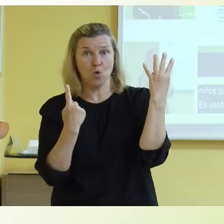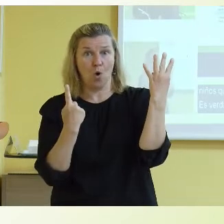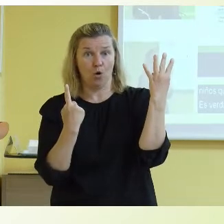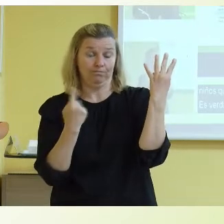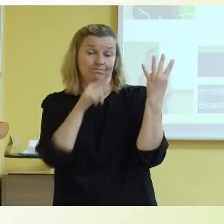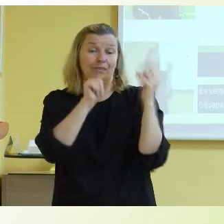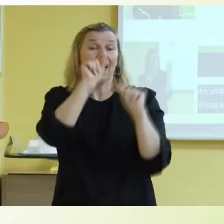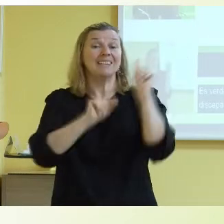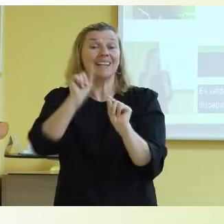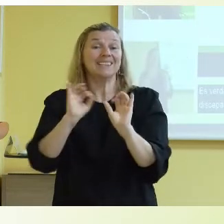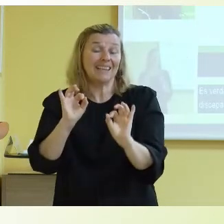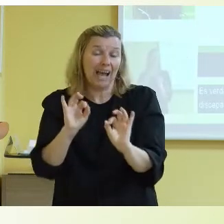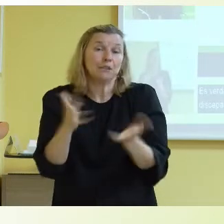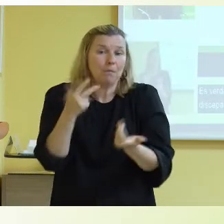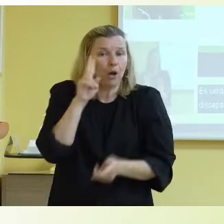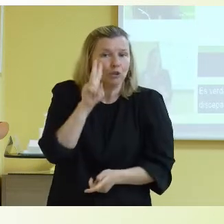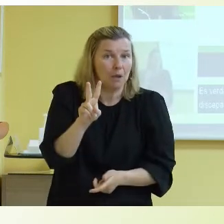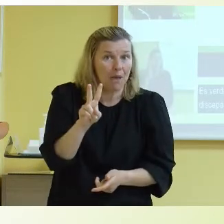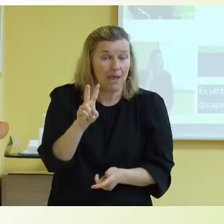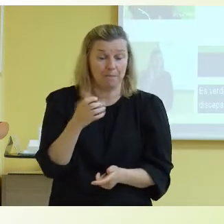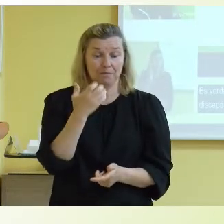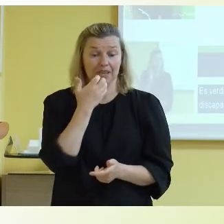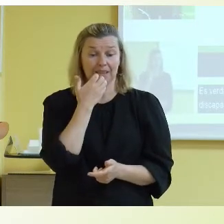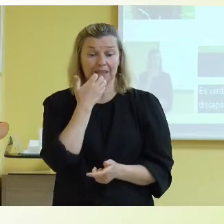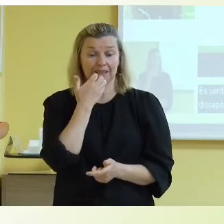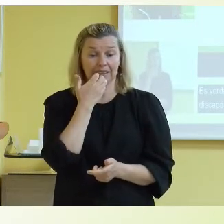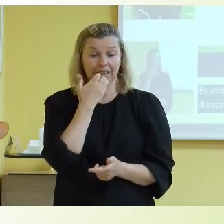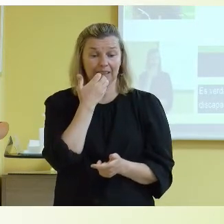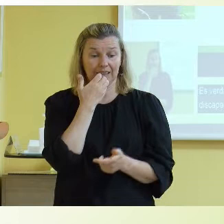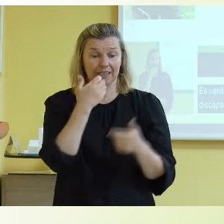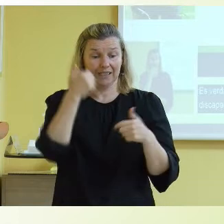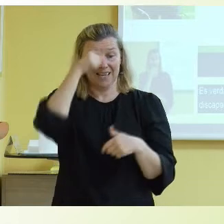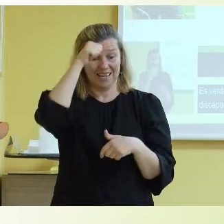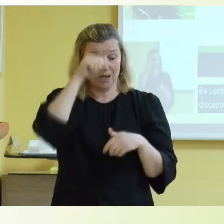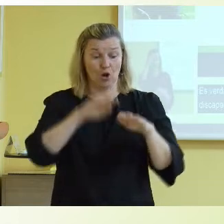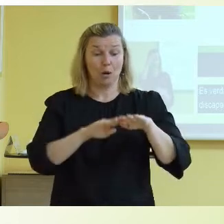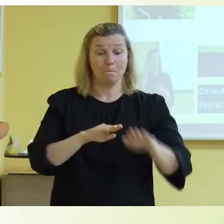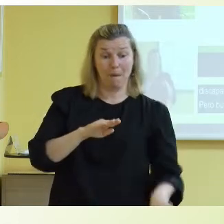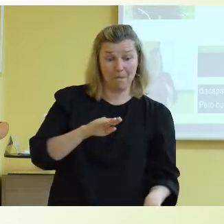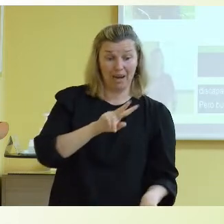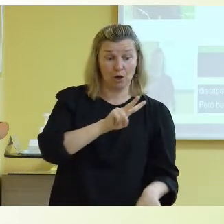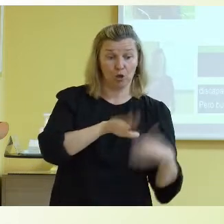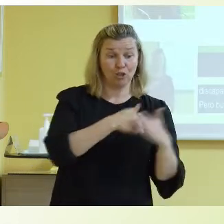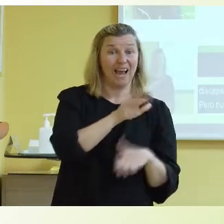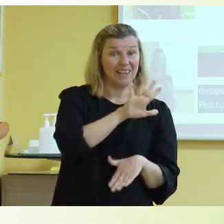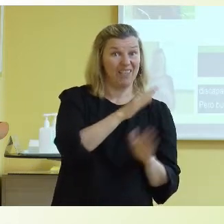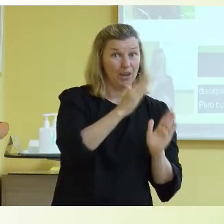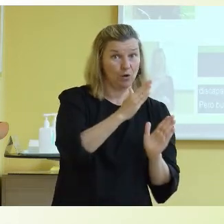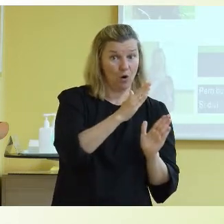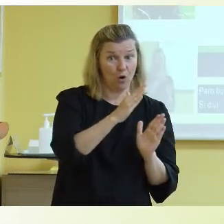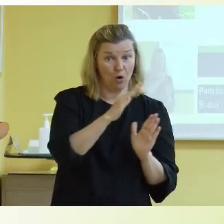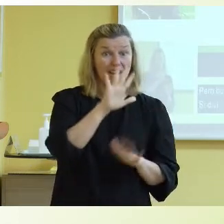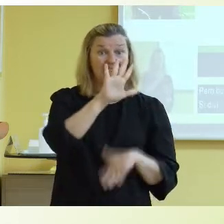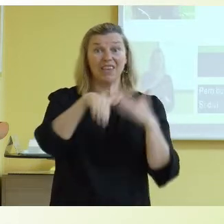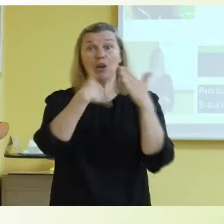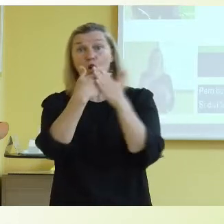bueno, es lo que hay. Si dividiéramos entre niños más pequeños, de 2 a 5 y de 5 hasta los 15 o de